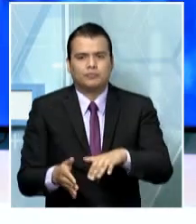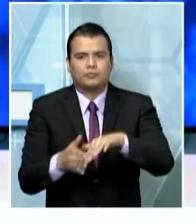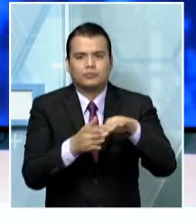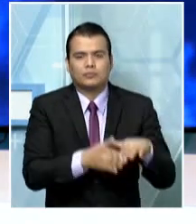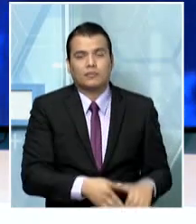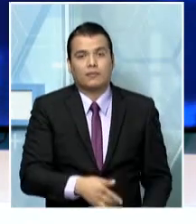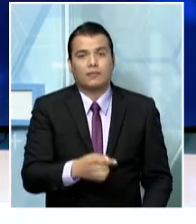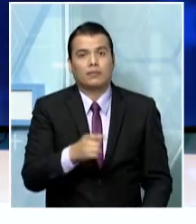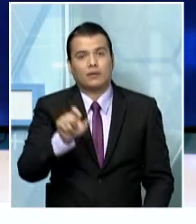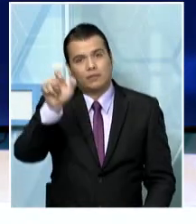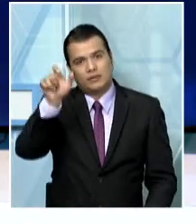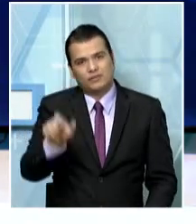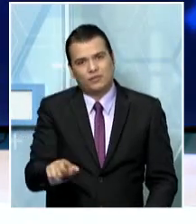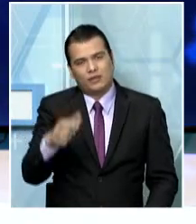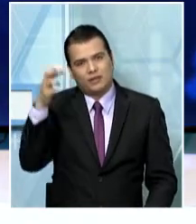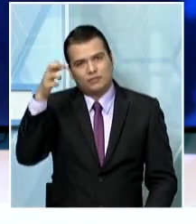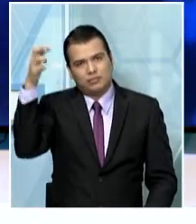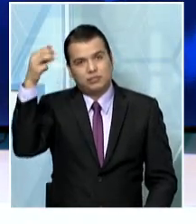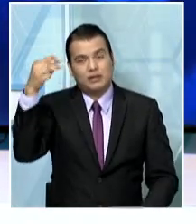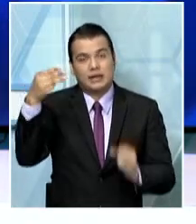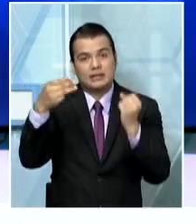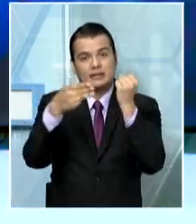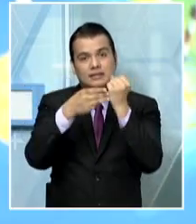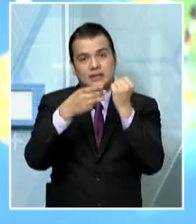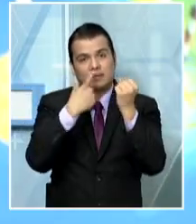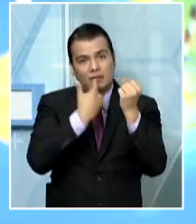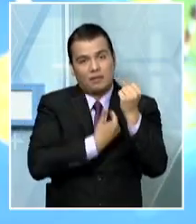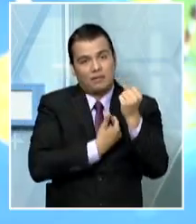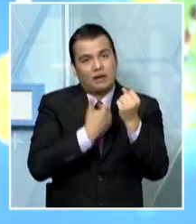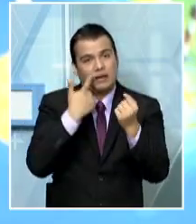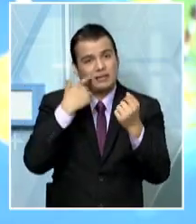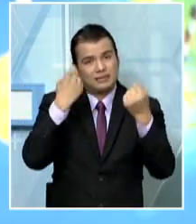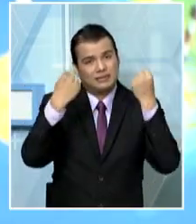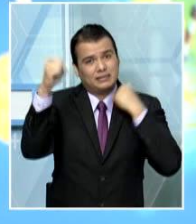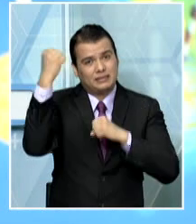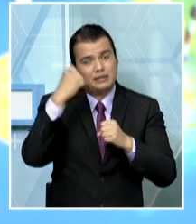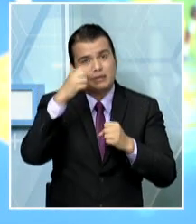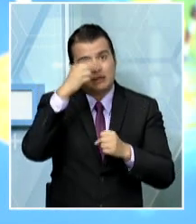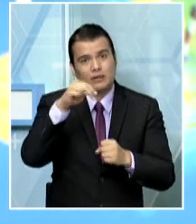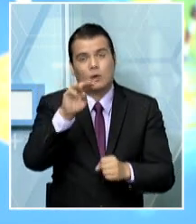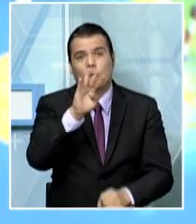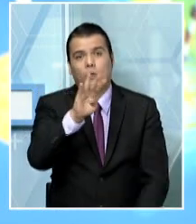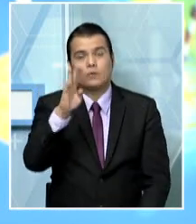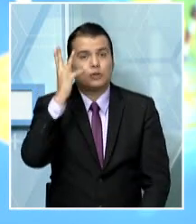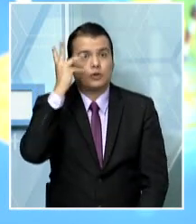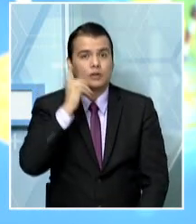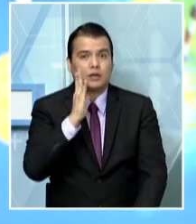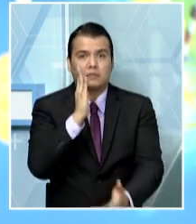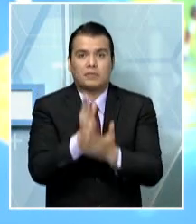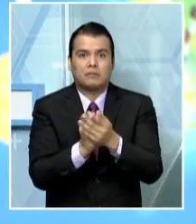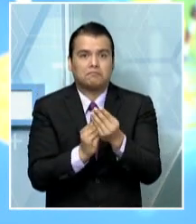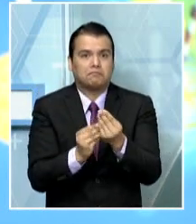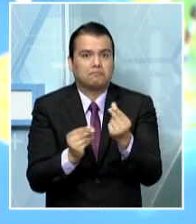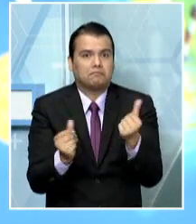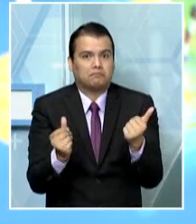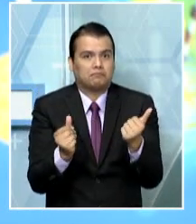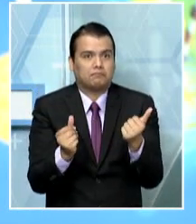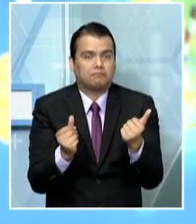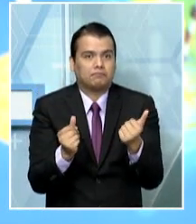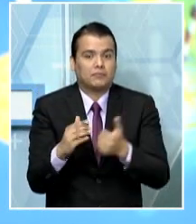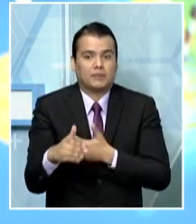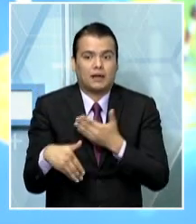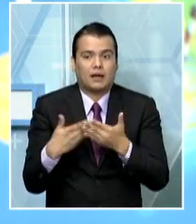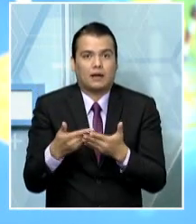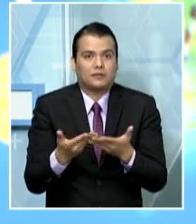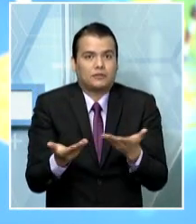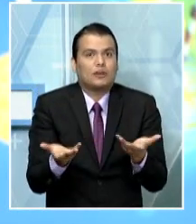Los padres de un profesional del SENA están desesperados. Su hijo ya completa 44 días desaparecidos desde que salió de su casa en Cali. Hoy